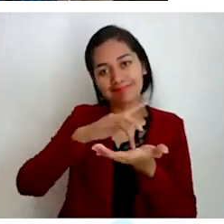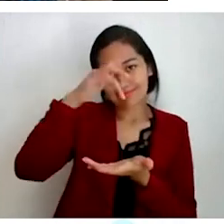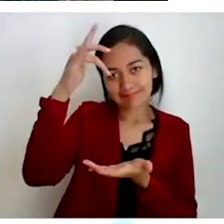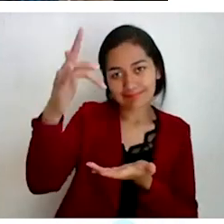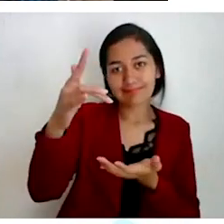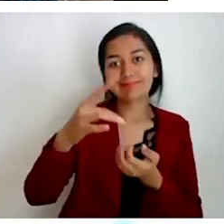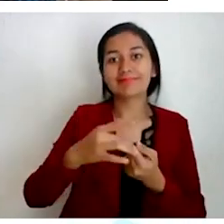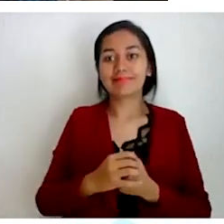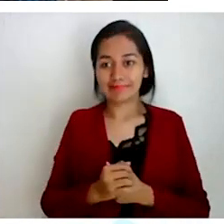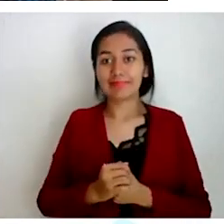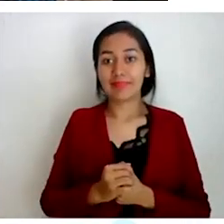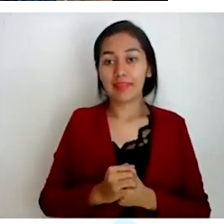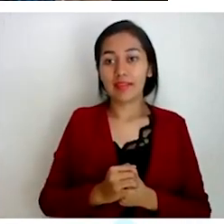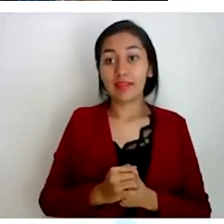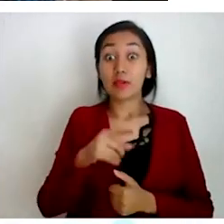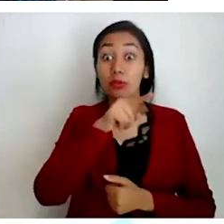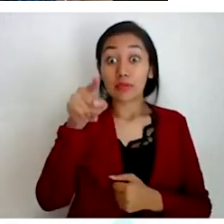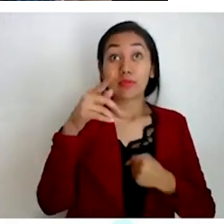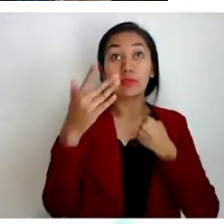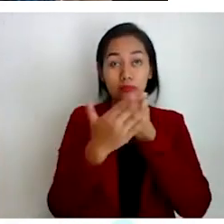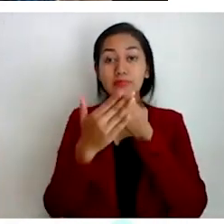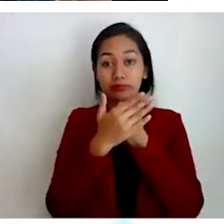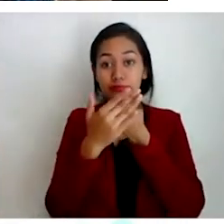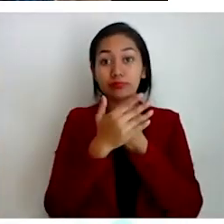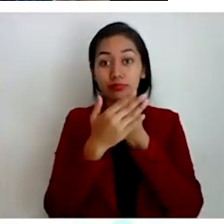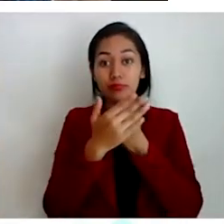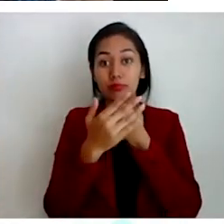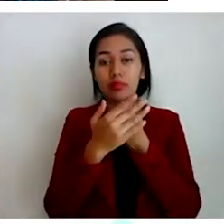en futuros eventos virtuales.